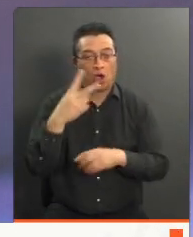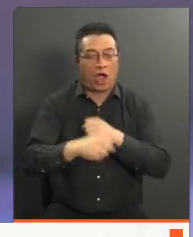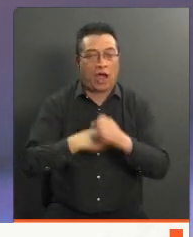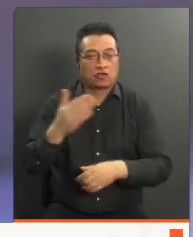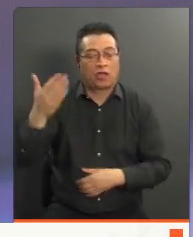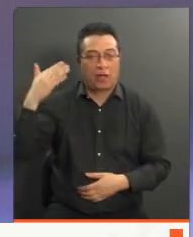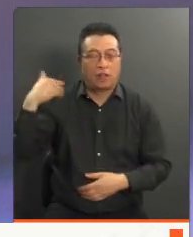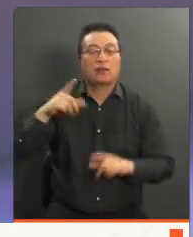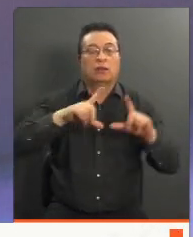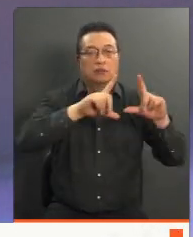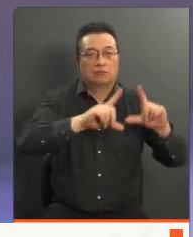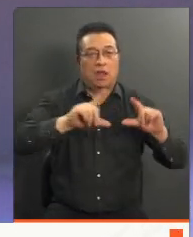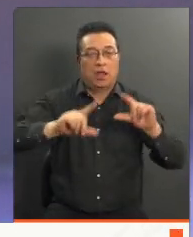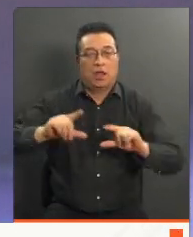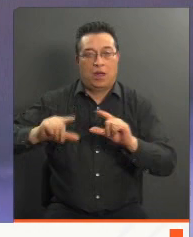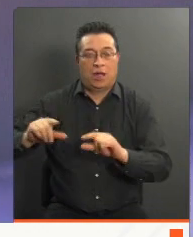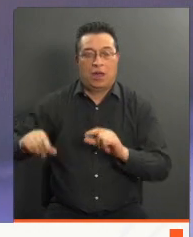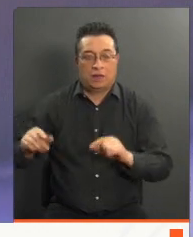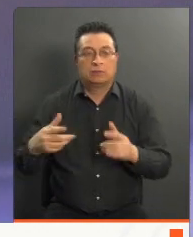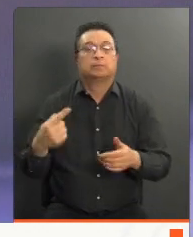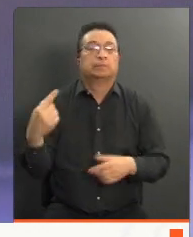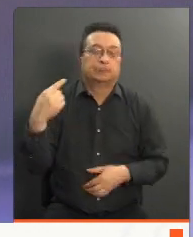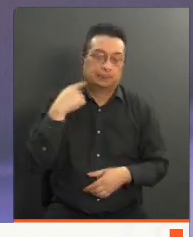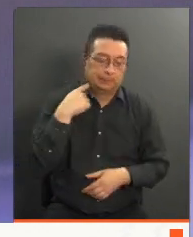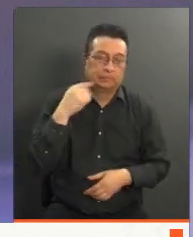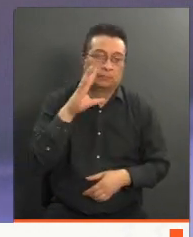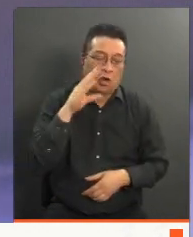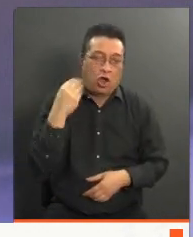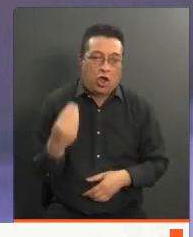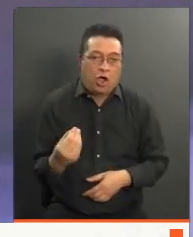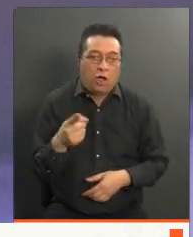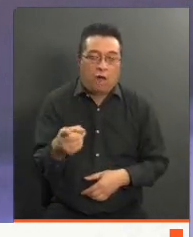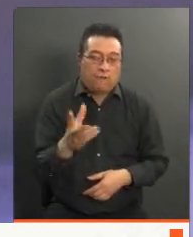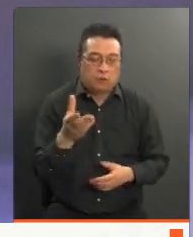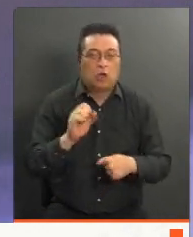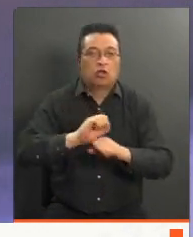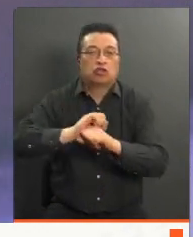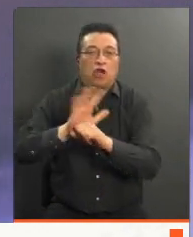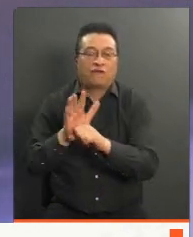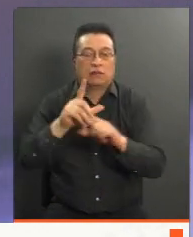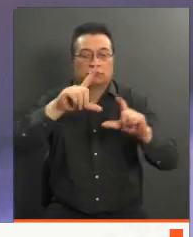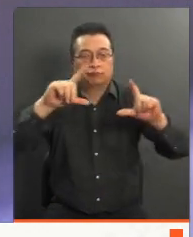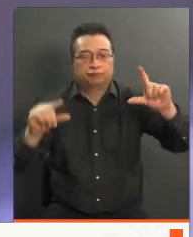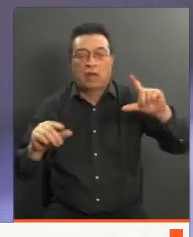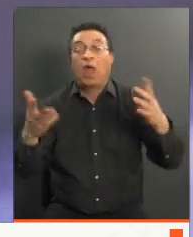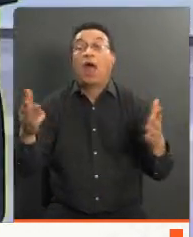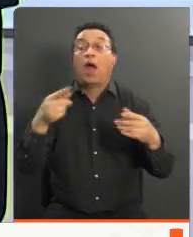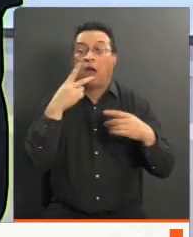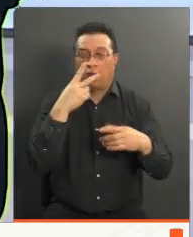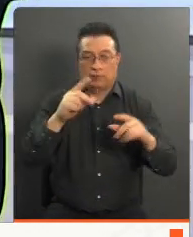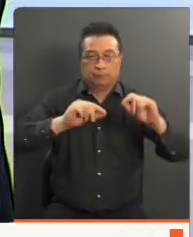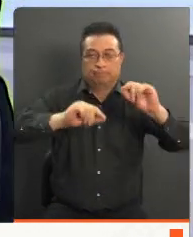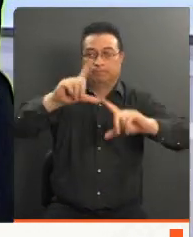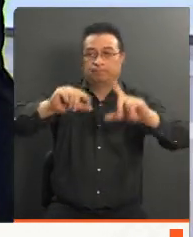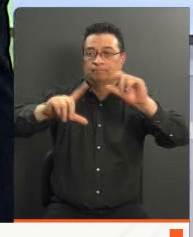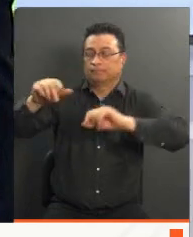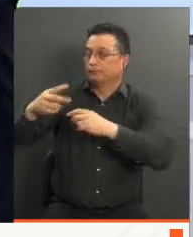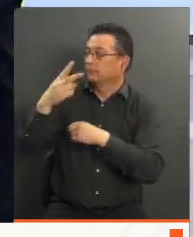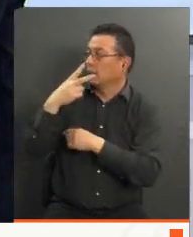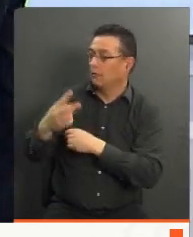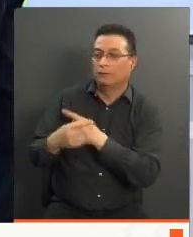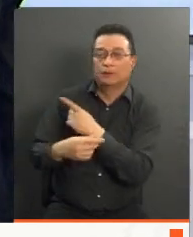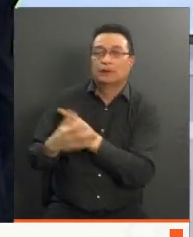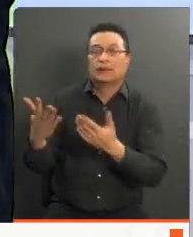habían bajado, en desmedro, eso sí, por supuesto, del COVID-19. Apoyémonos en nuestra gráfica para dimensionar lo que